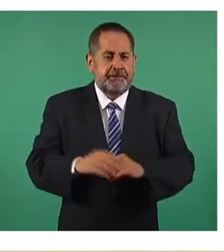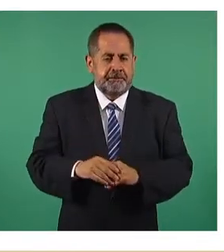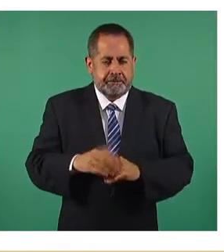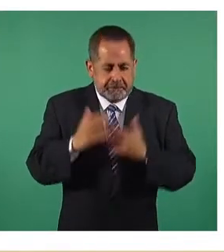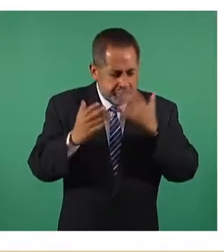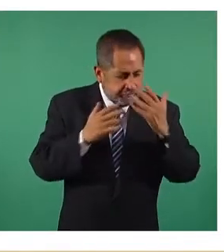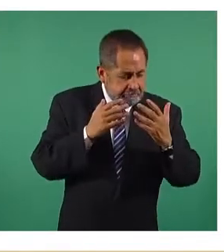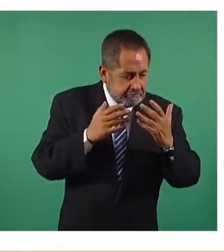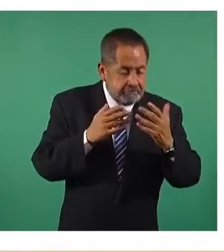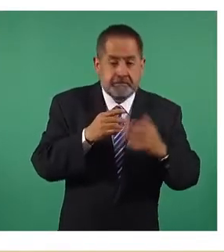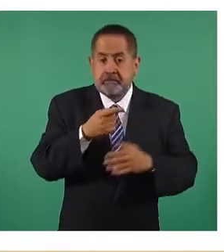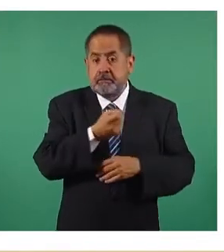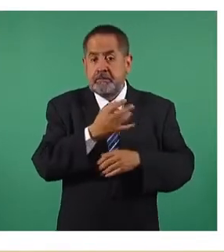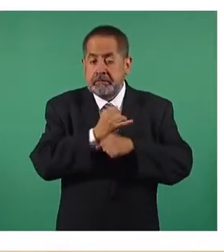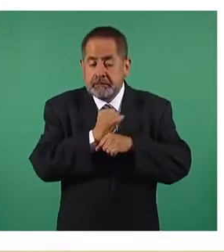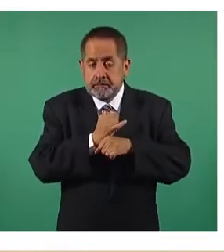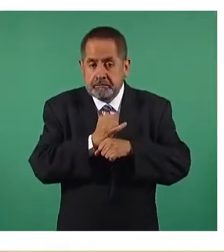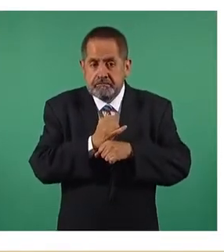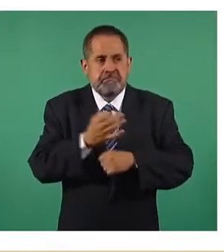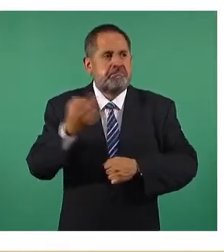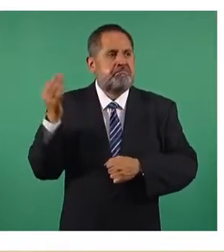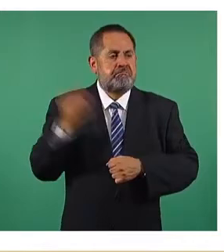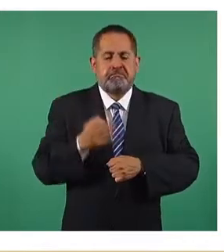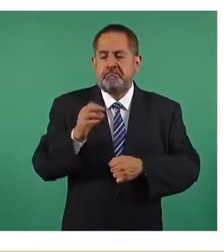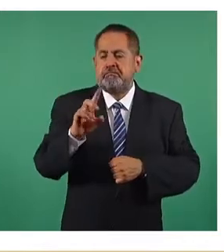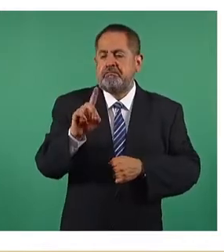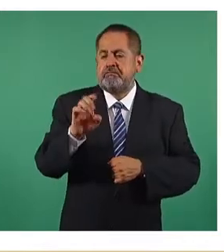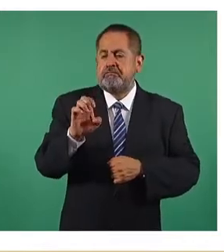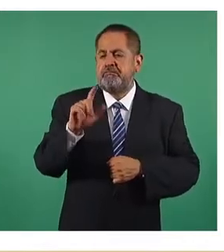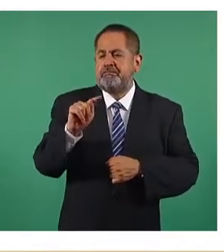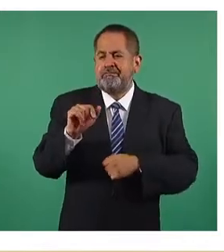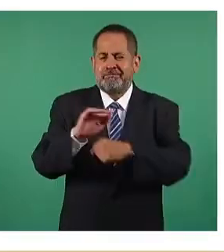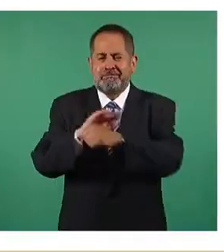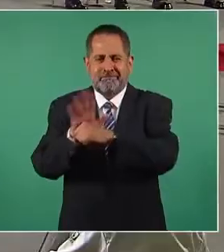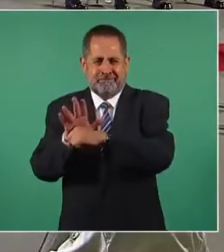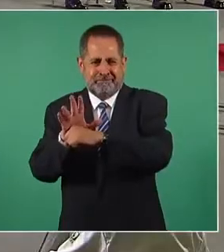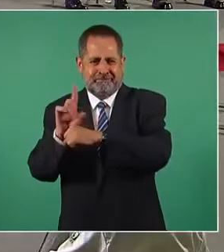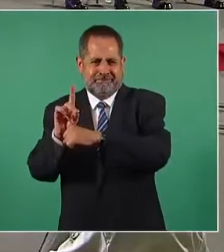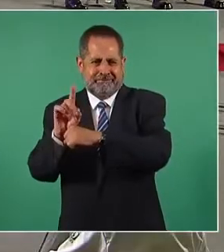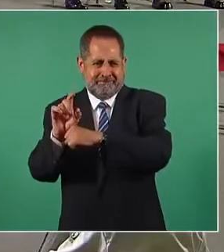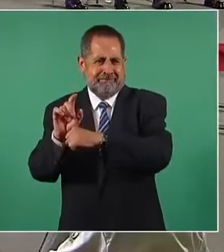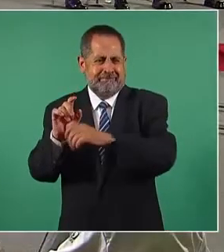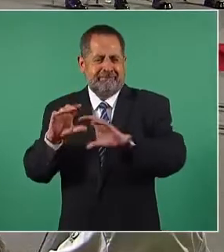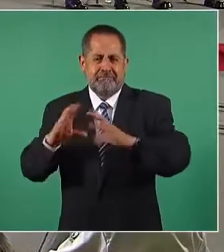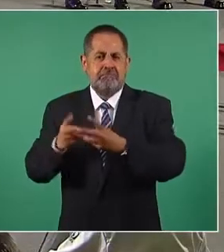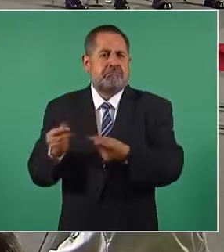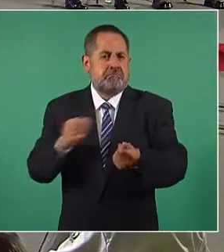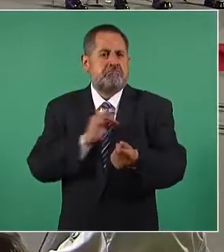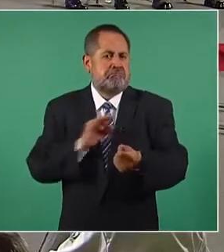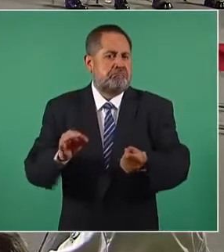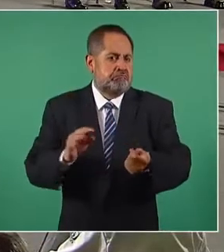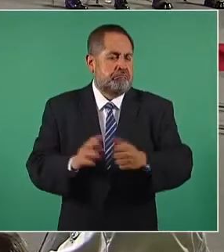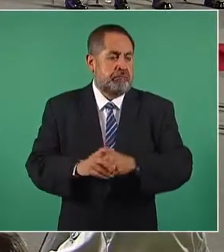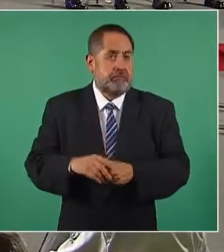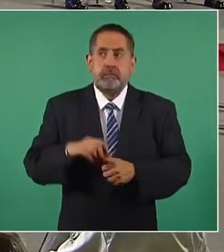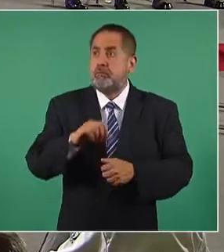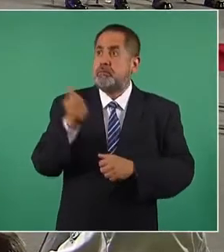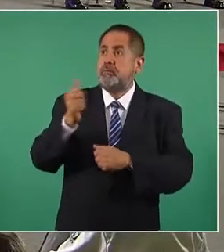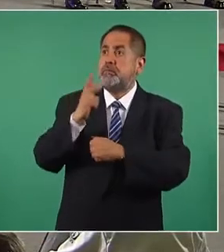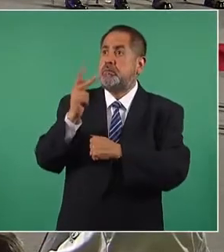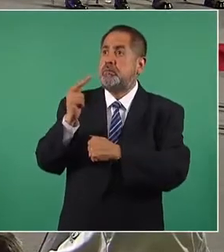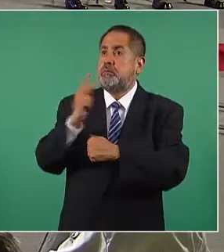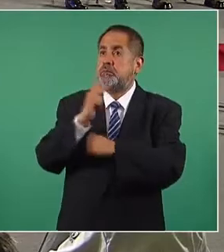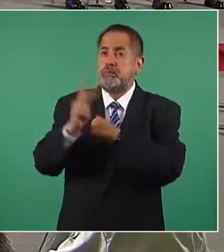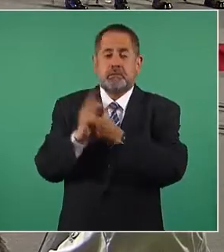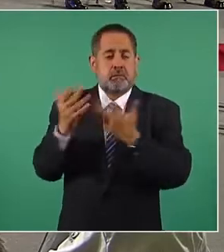también puede ser efectiva contra la variante Delta. Está autorizada en más de 50 países y en México a partir